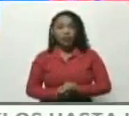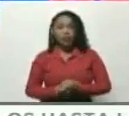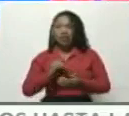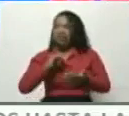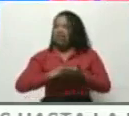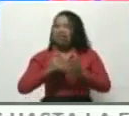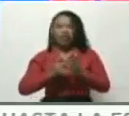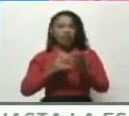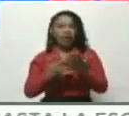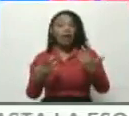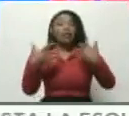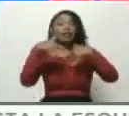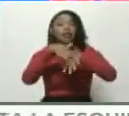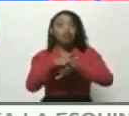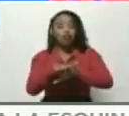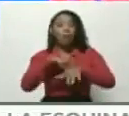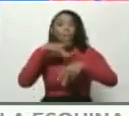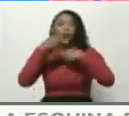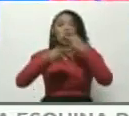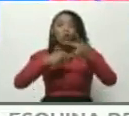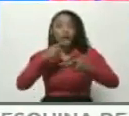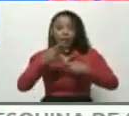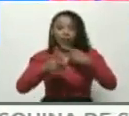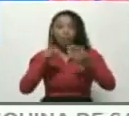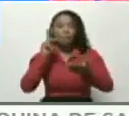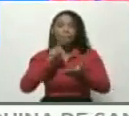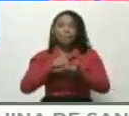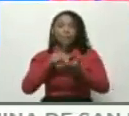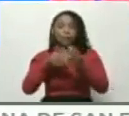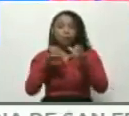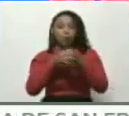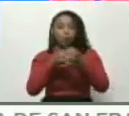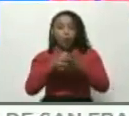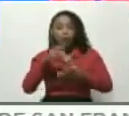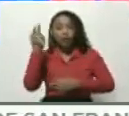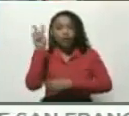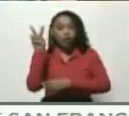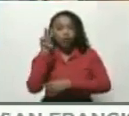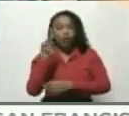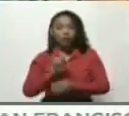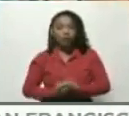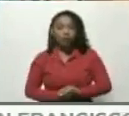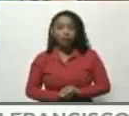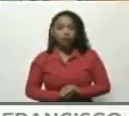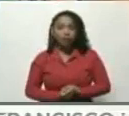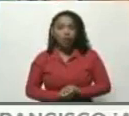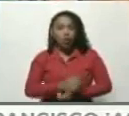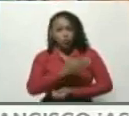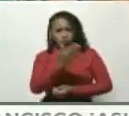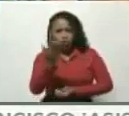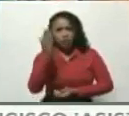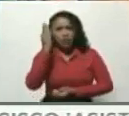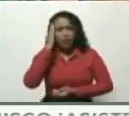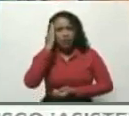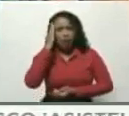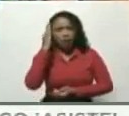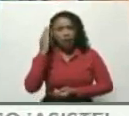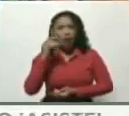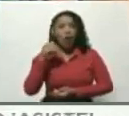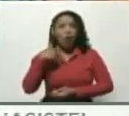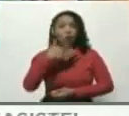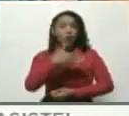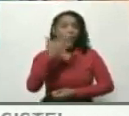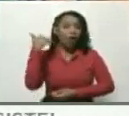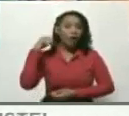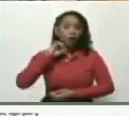significa la inclusión política y partidista del pueblo venezolano. Ustedes saben que cuando el comandante